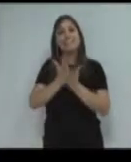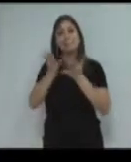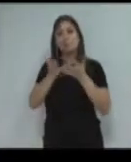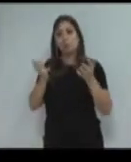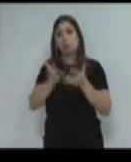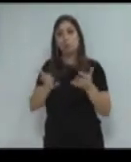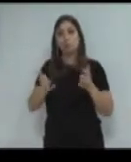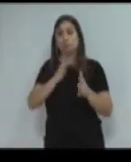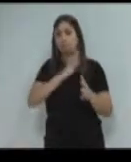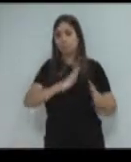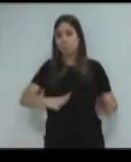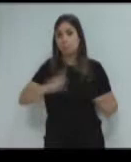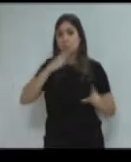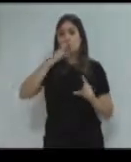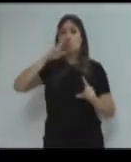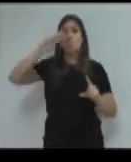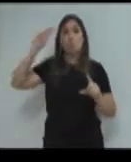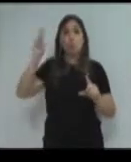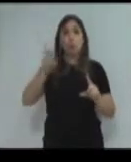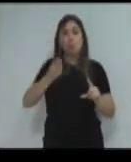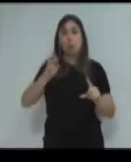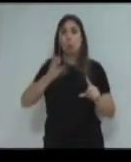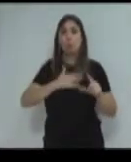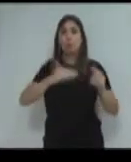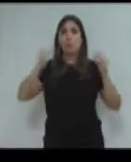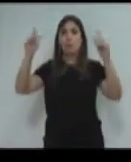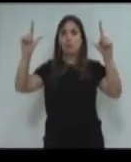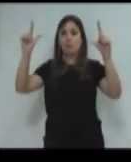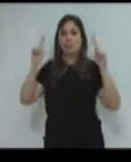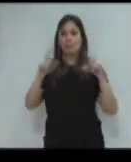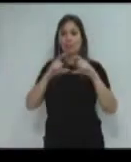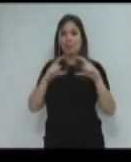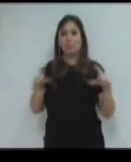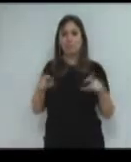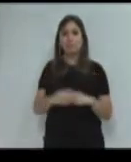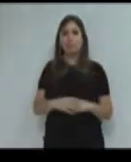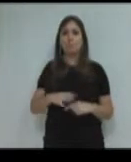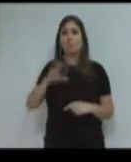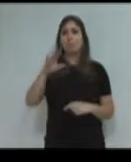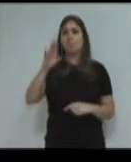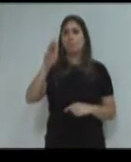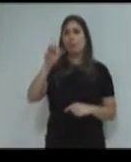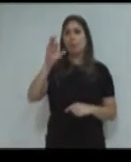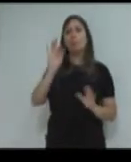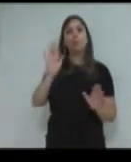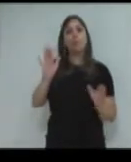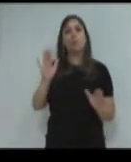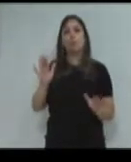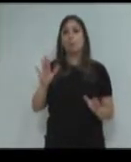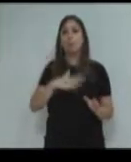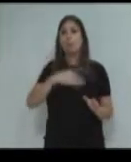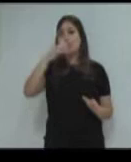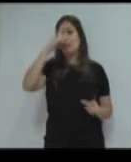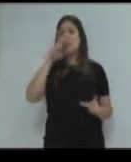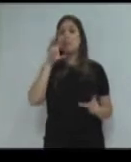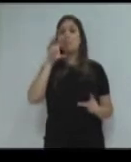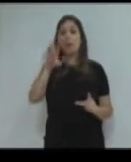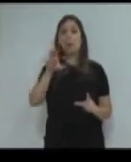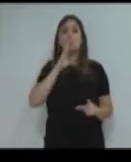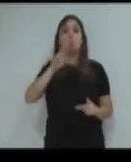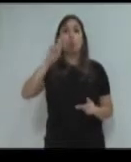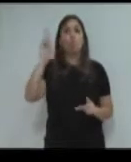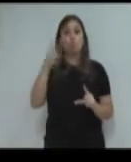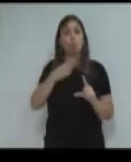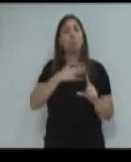posibilidad para que ese PowerPoint pueda ser accesible. No, pero una imagen en PowerPoint sí se le puede dar un texto Se puede alternativo, sí. hacer texto Pero